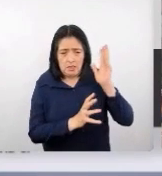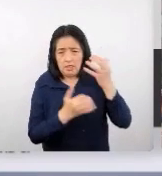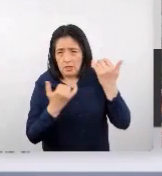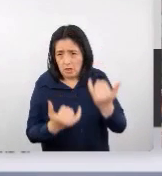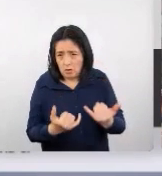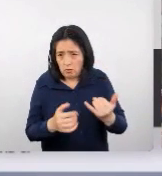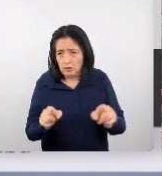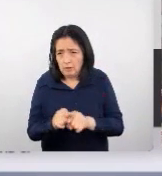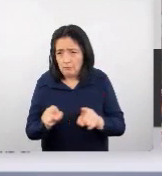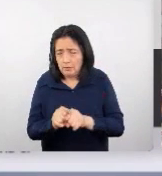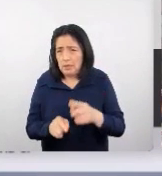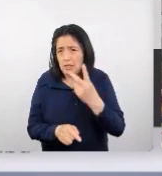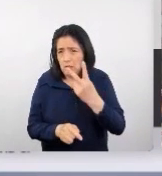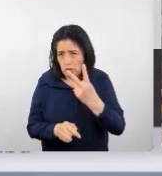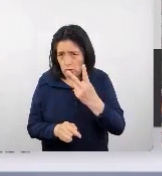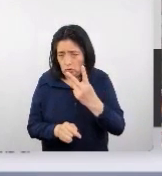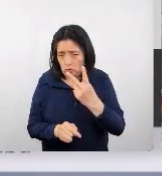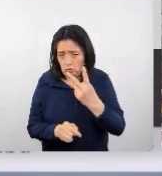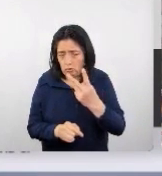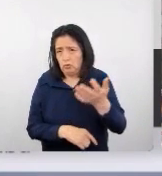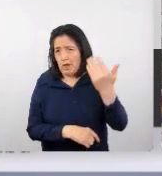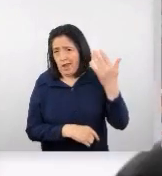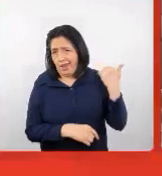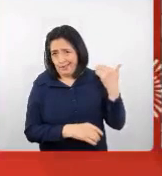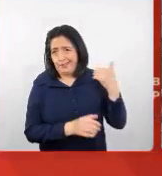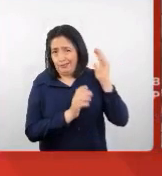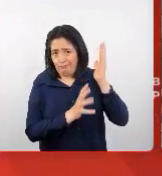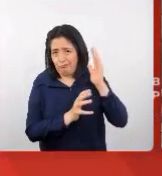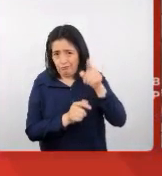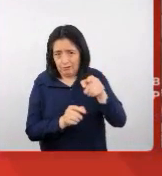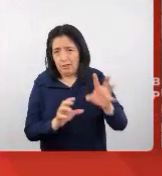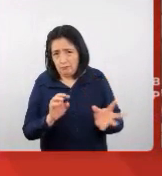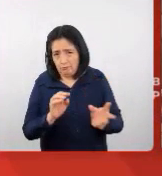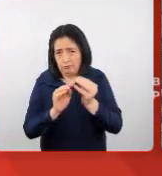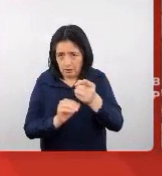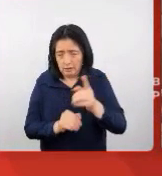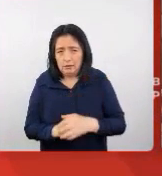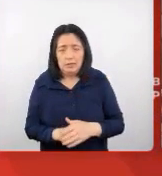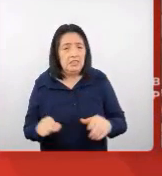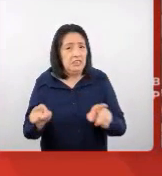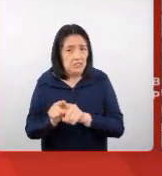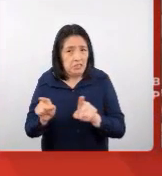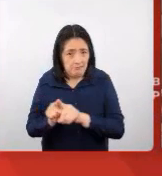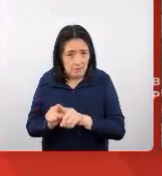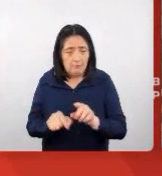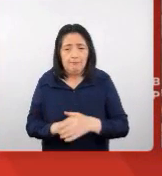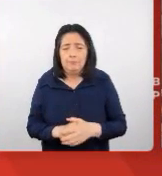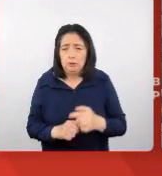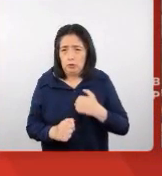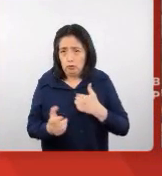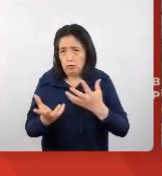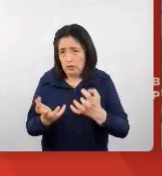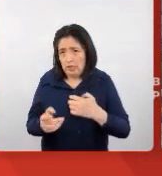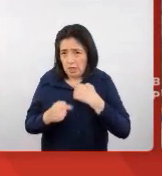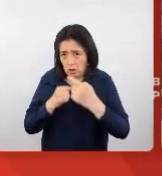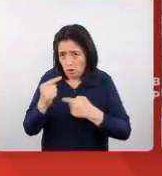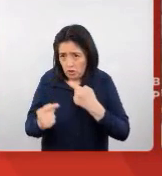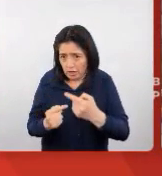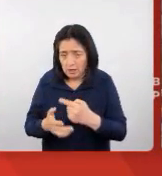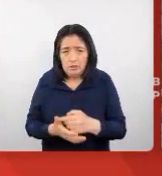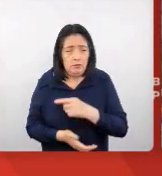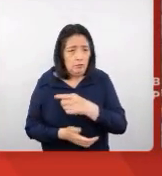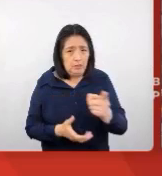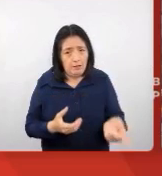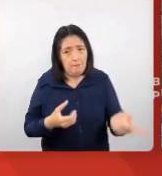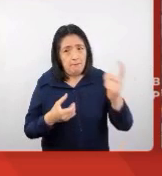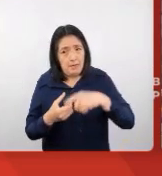como las dos presentaciones que se hicieron anteriormente. De la misma manera, quería comentarles que por haber sido parte